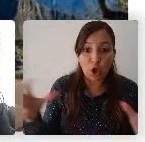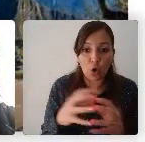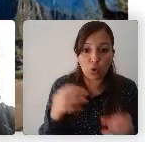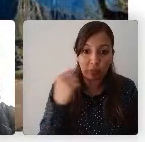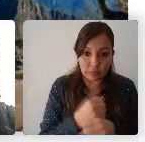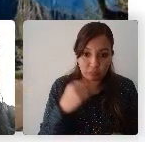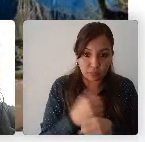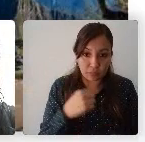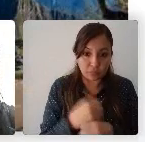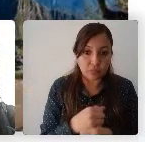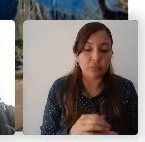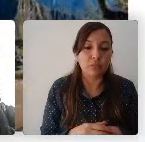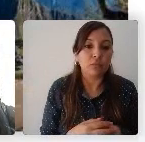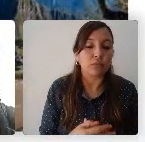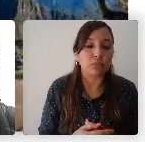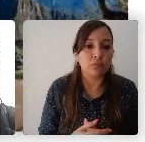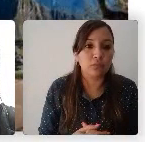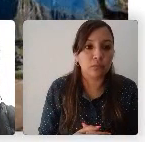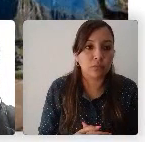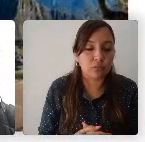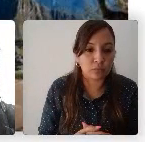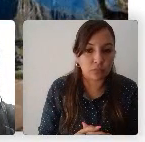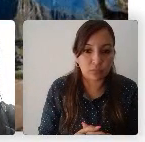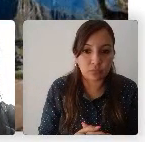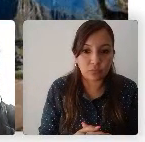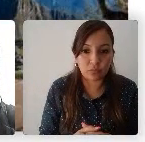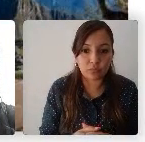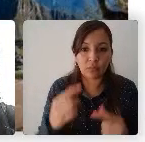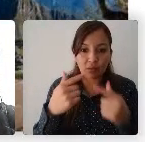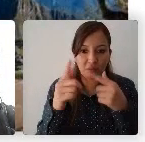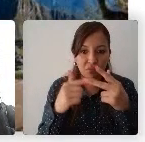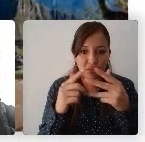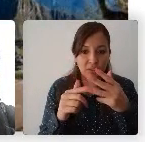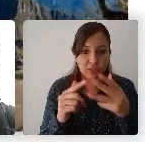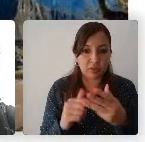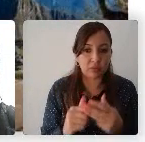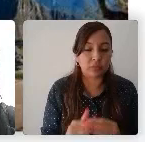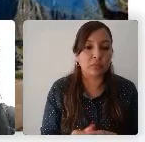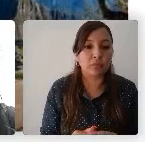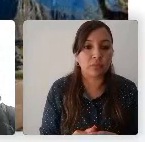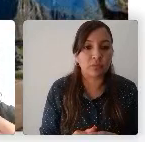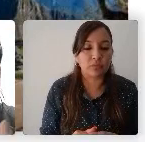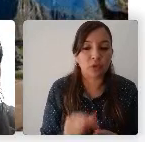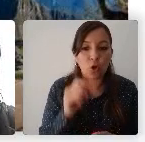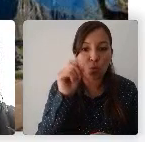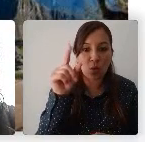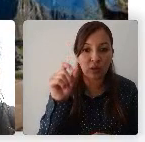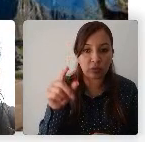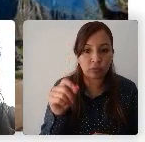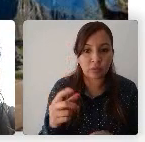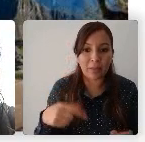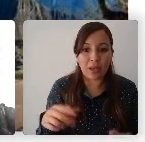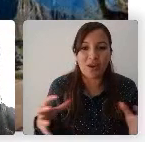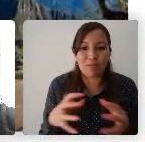tema de bioseguridad y también desde ya diferentes actores en cada uno de los destinos, ha venido fortaleciendo